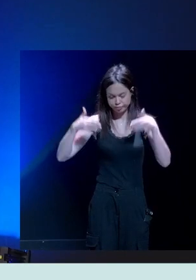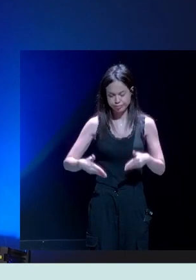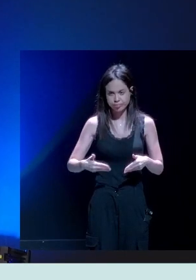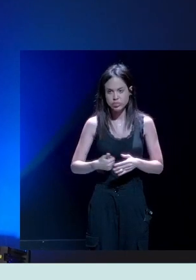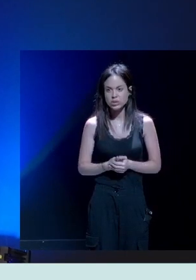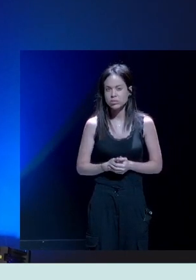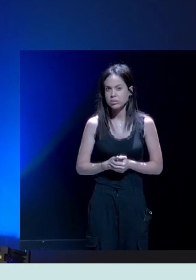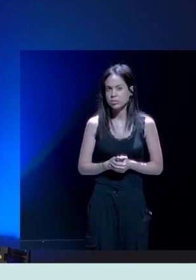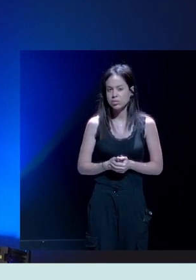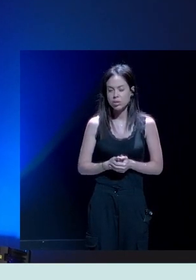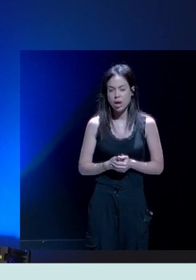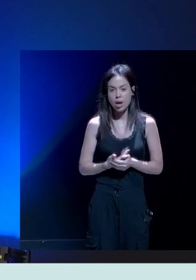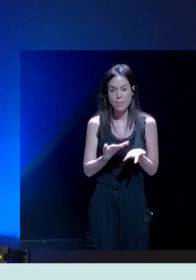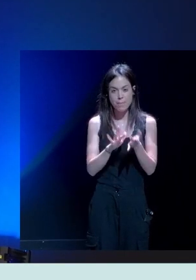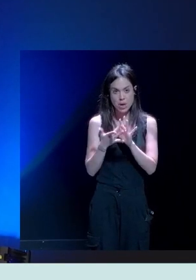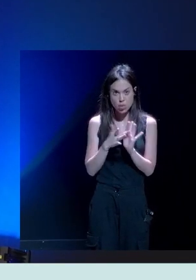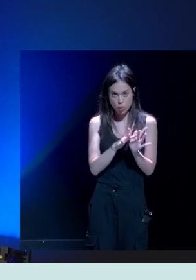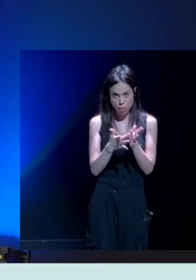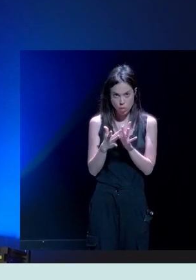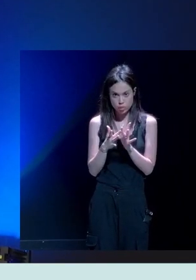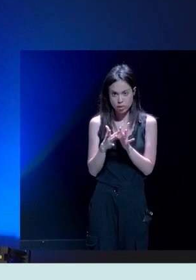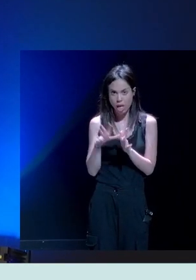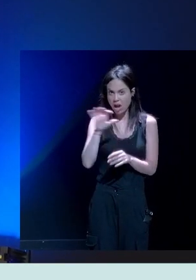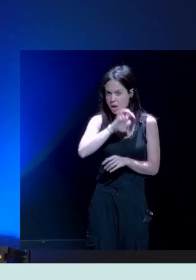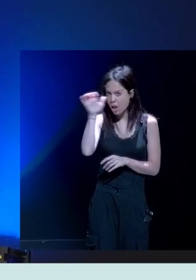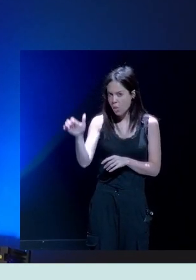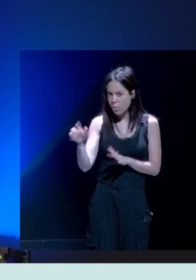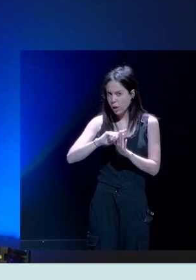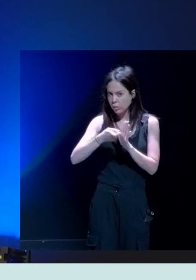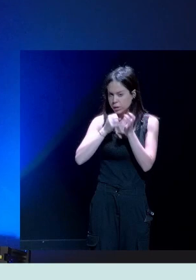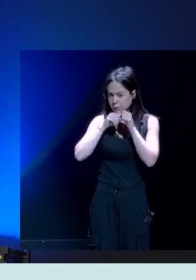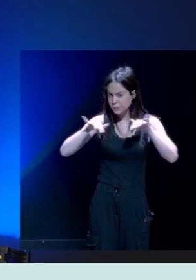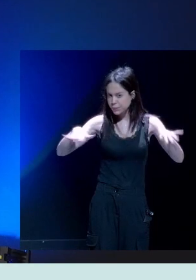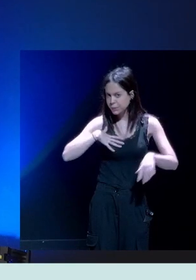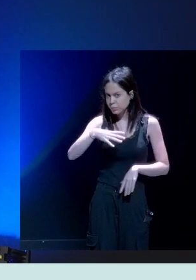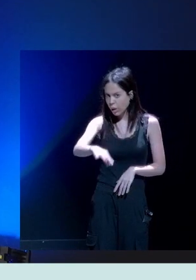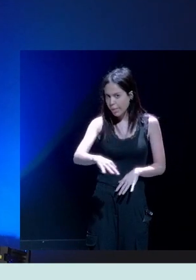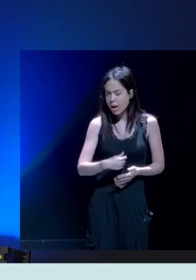ese régimen de vinculación es extensible a toda Europa o si tiene también